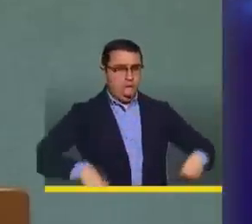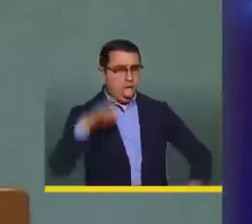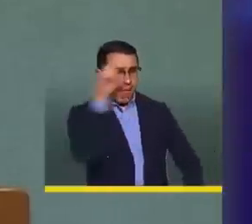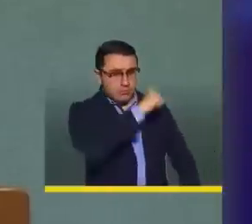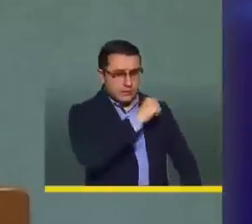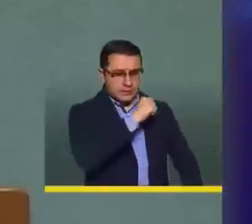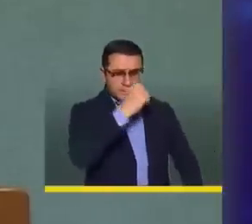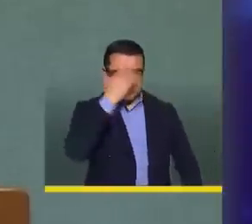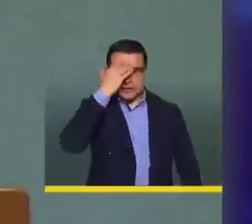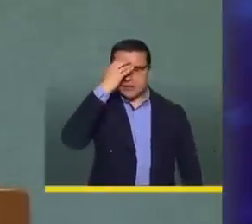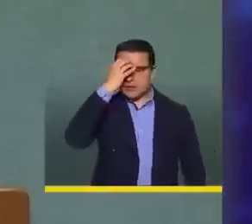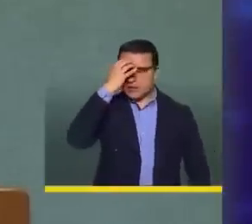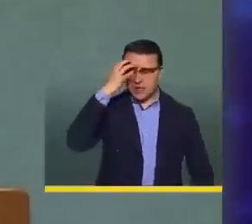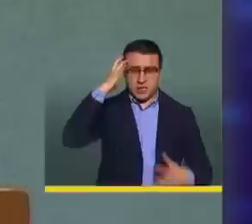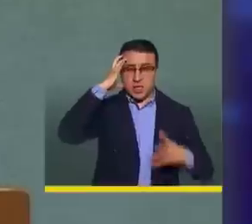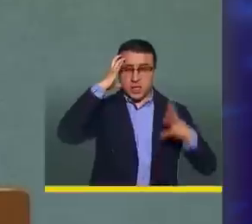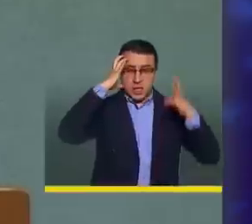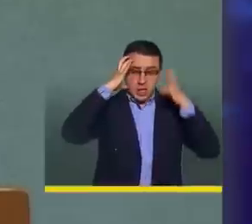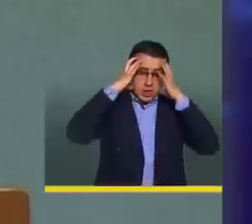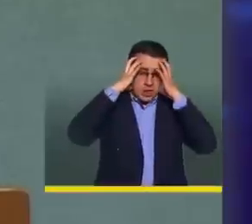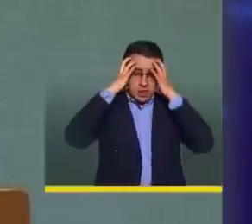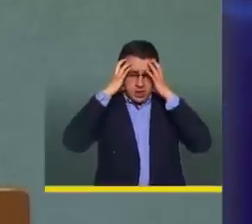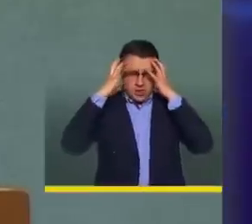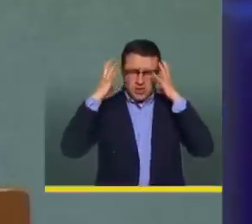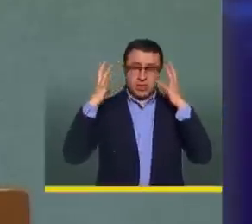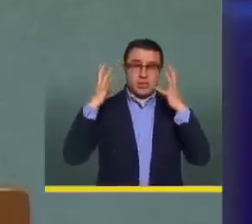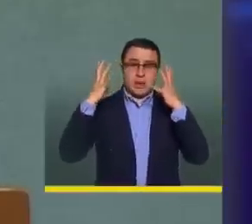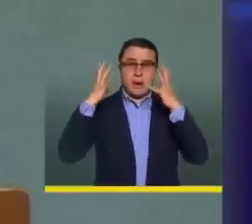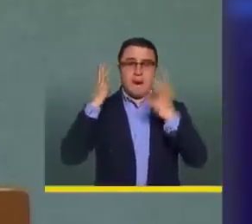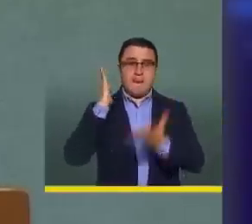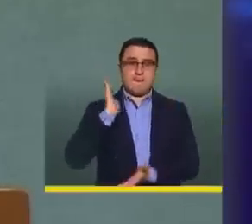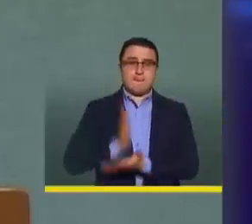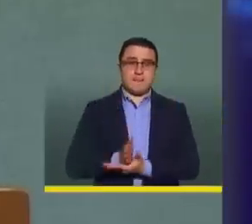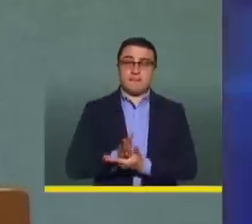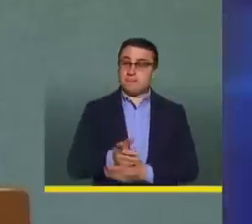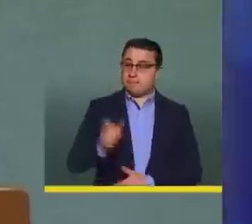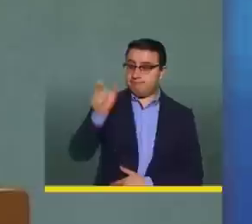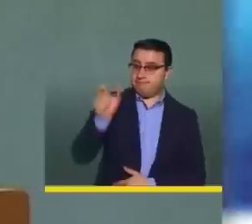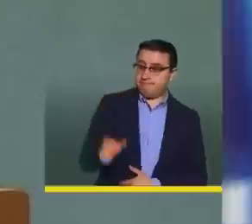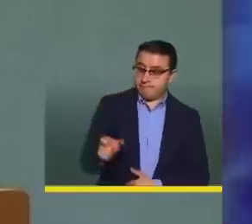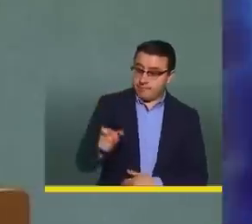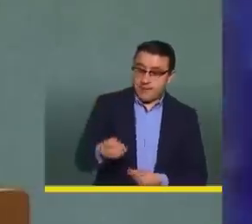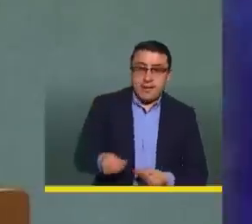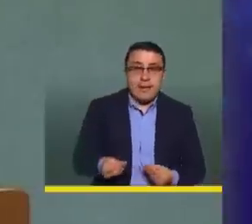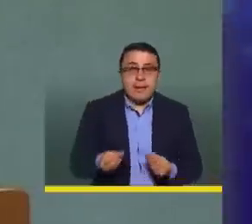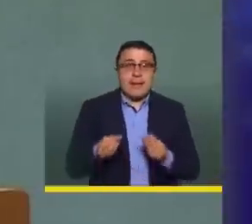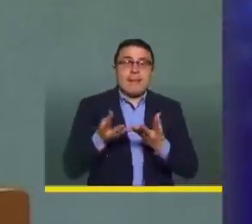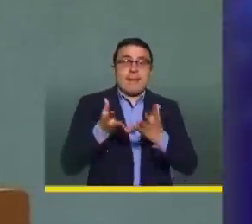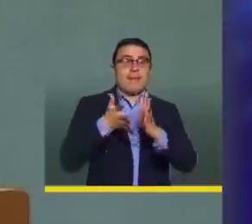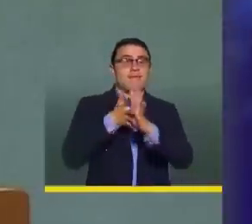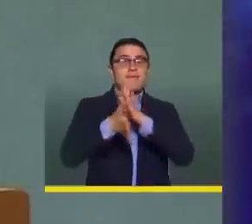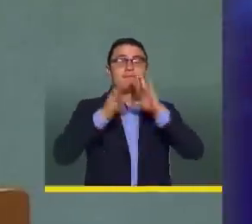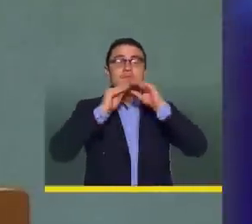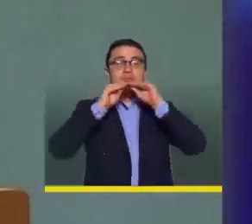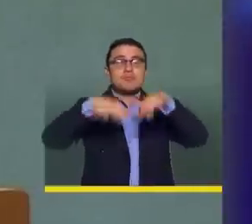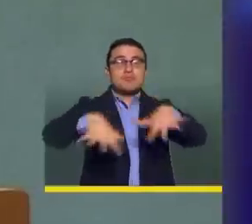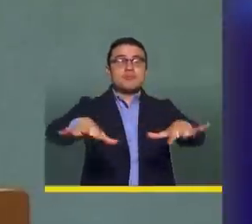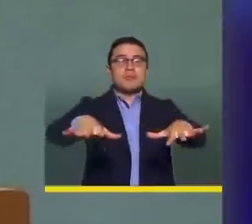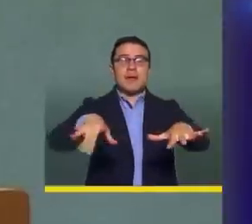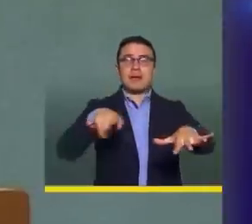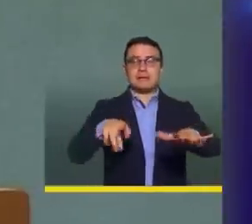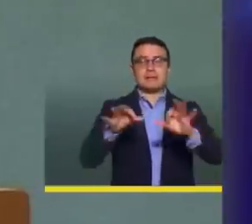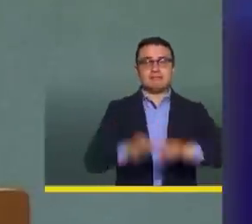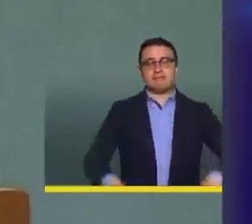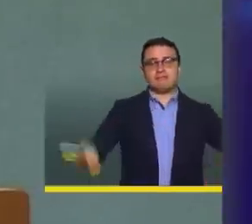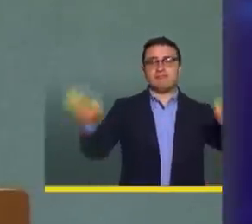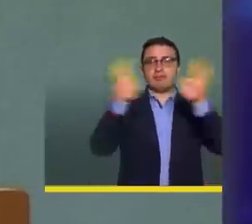analista político cree que Costa Rica tiene aliados militares con fuerzas aéreas muy superior a la de Nicaragua y es probable que la